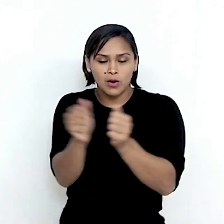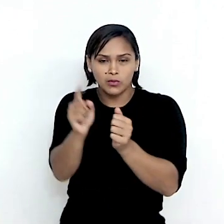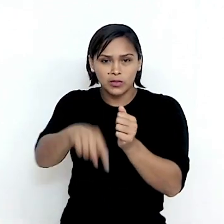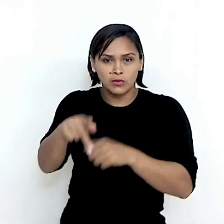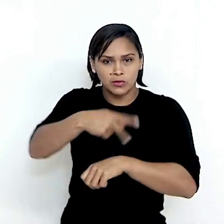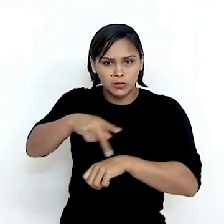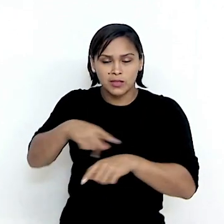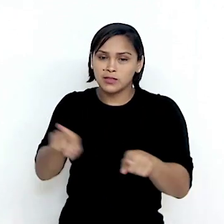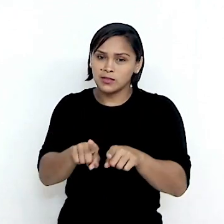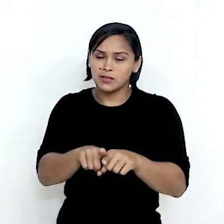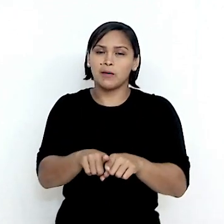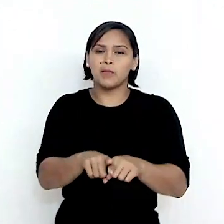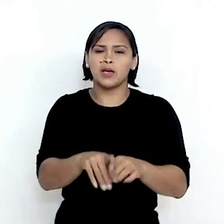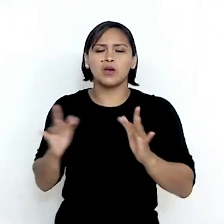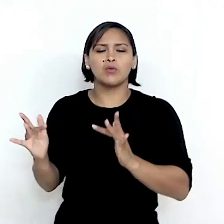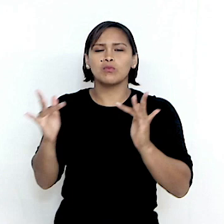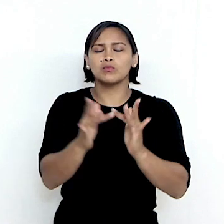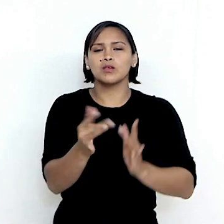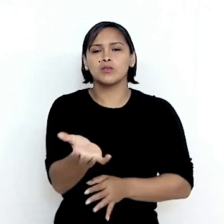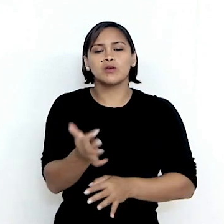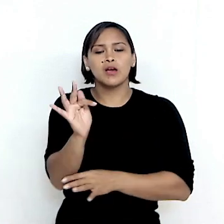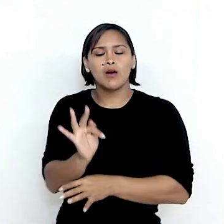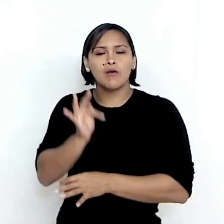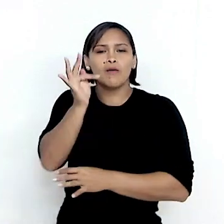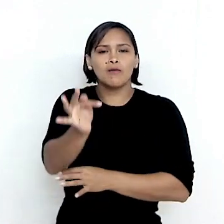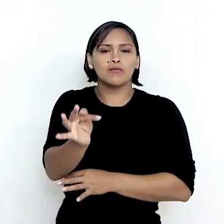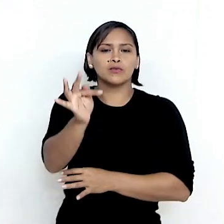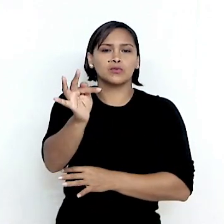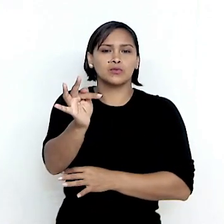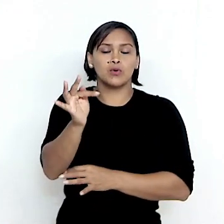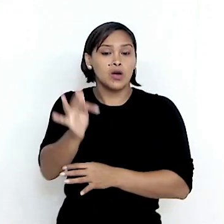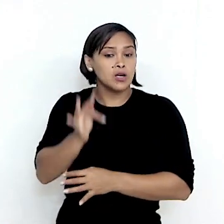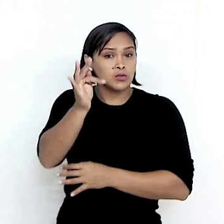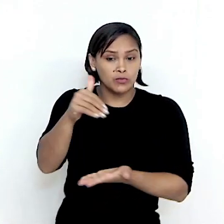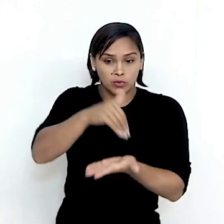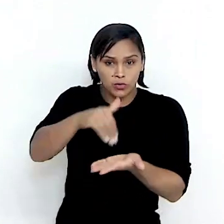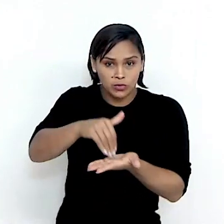lo que pretendemos en el Foro para el Progreso de América del Sur, PROSUR.